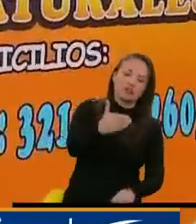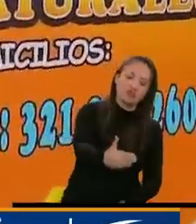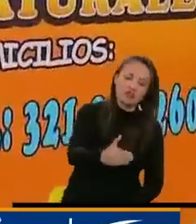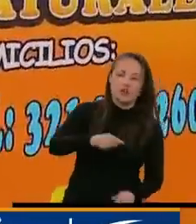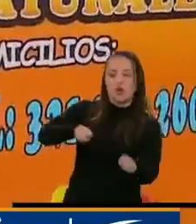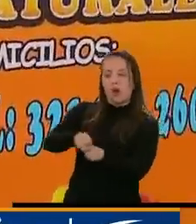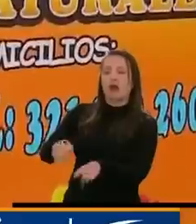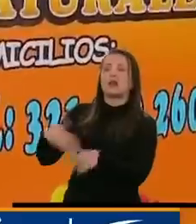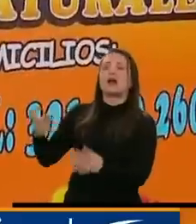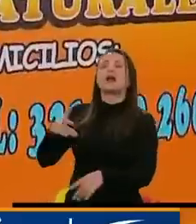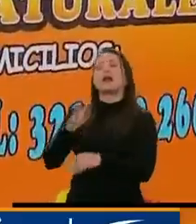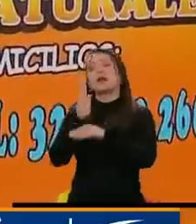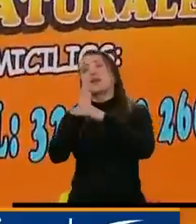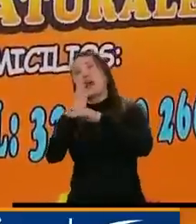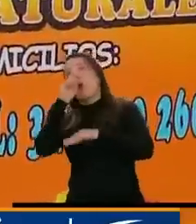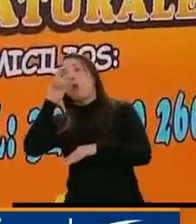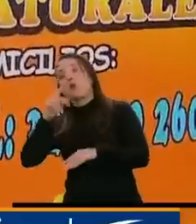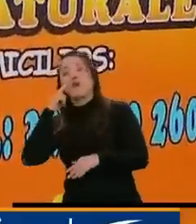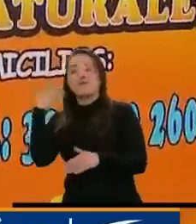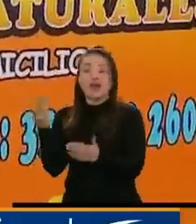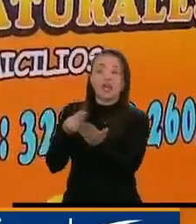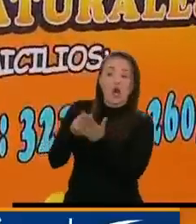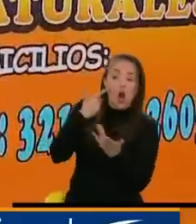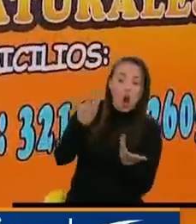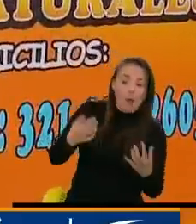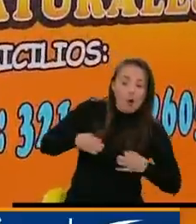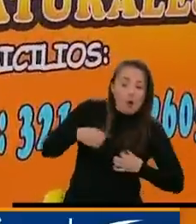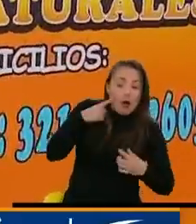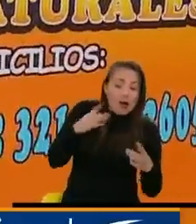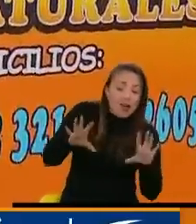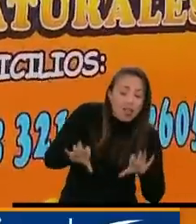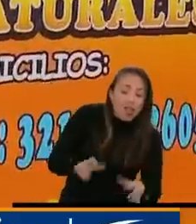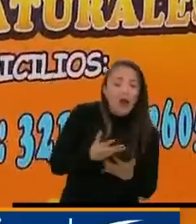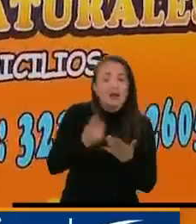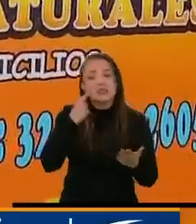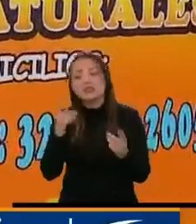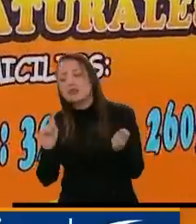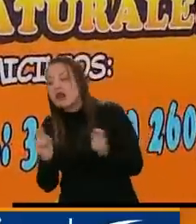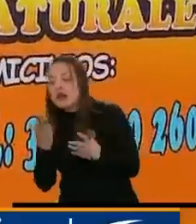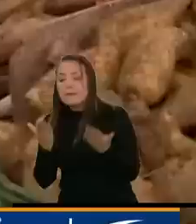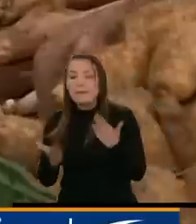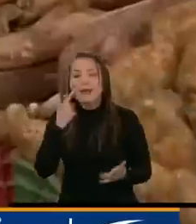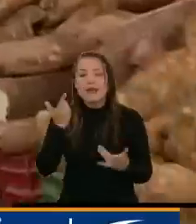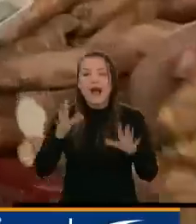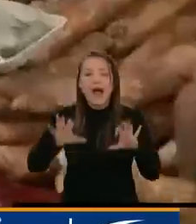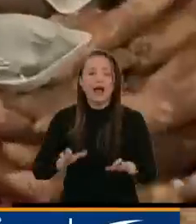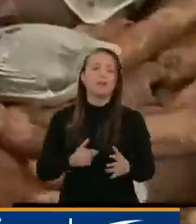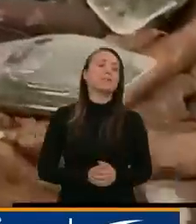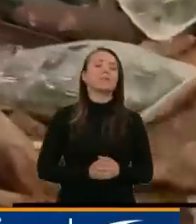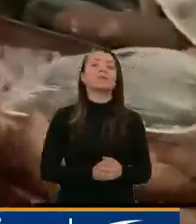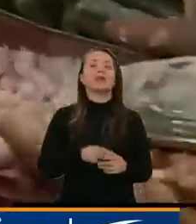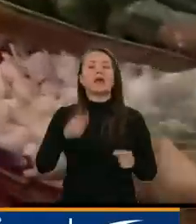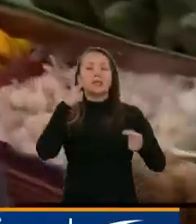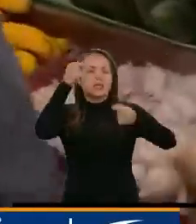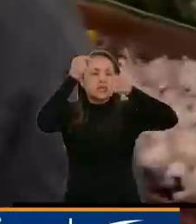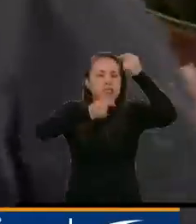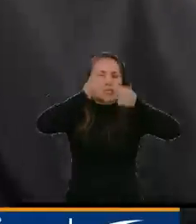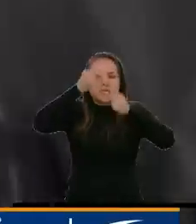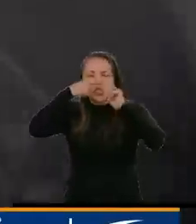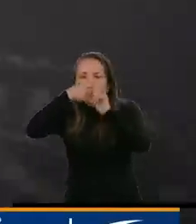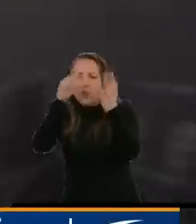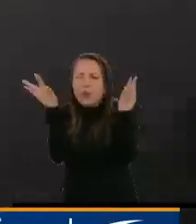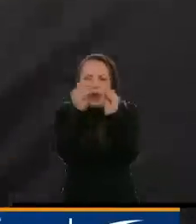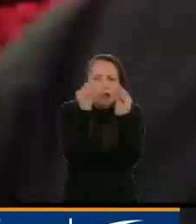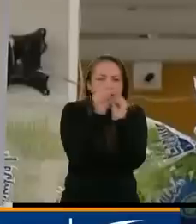roten y a mitad de año pues mirar a ver cómo está el uniforme y cambiarlo dependiendo del estado en que esté el uniforme. Entre sumas y restas, los colombianos están